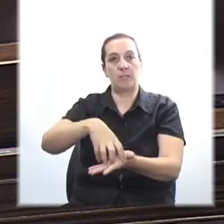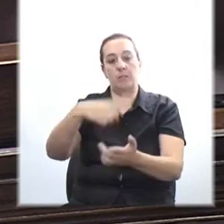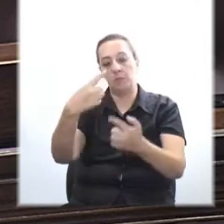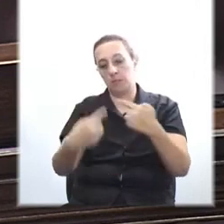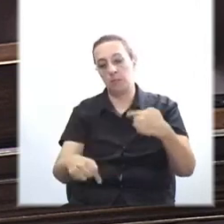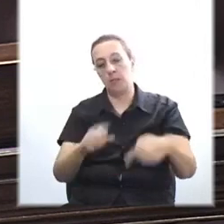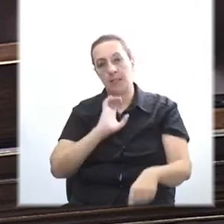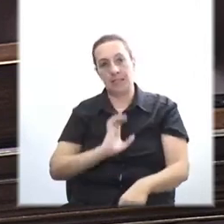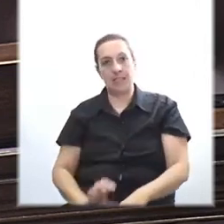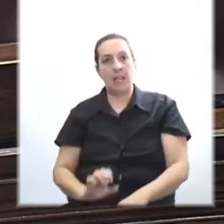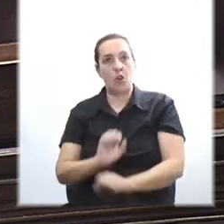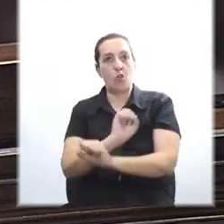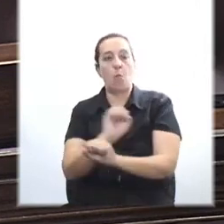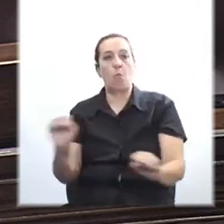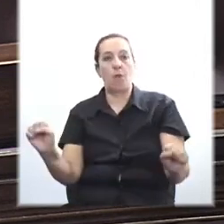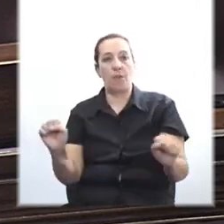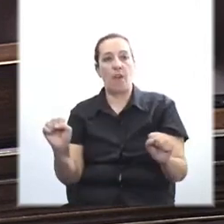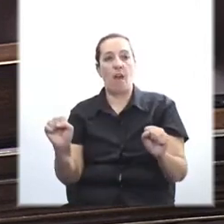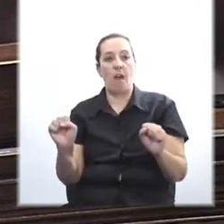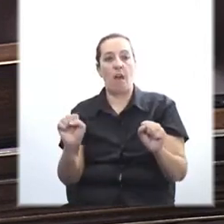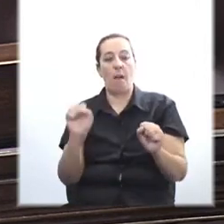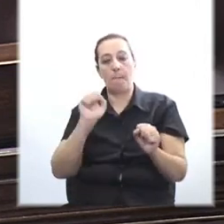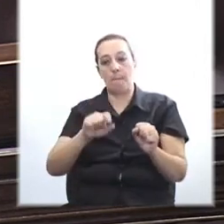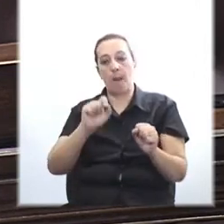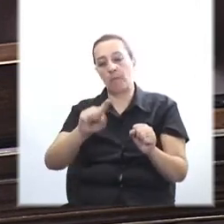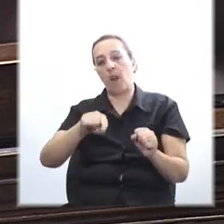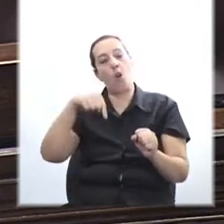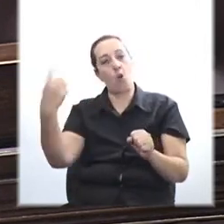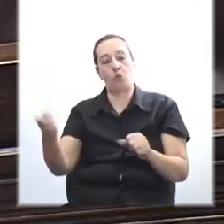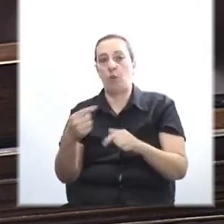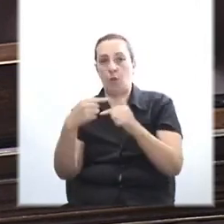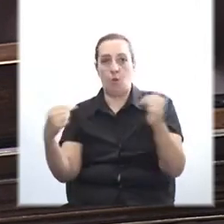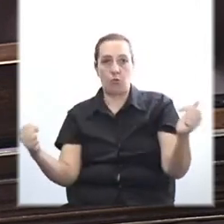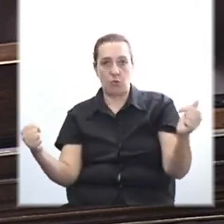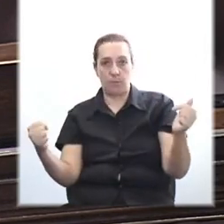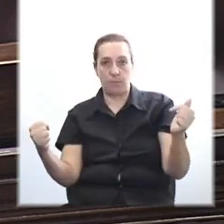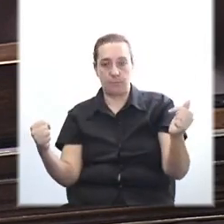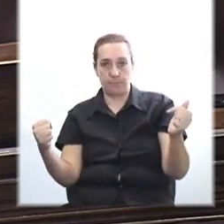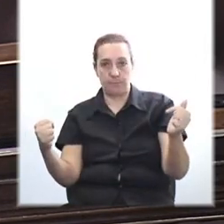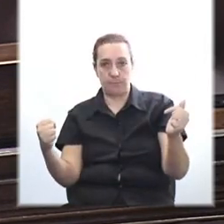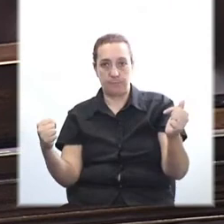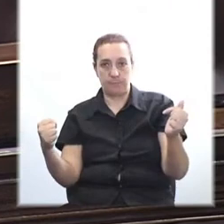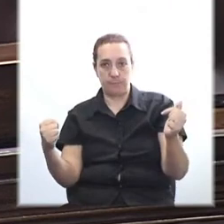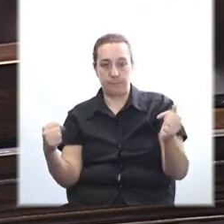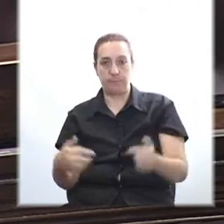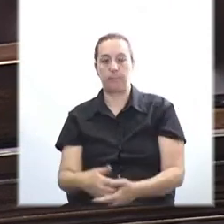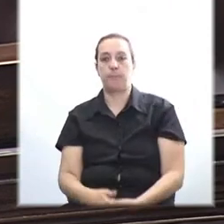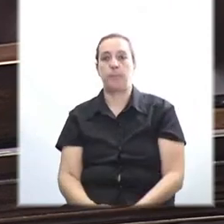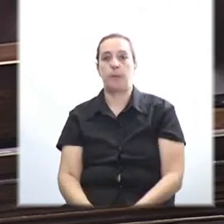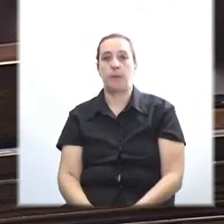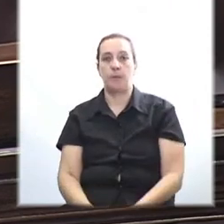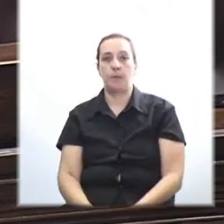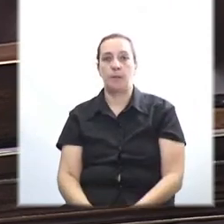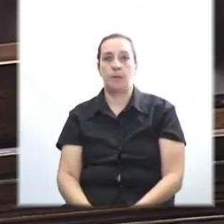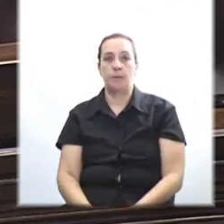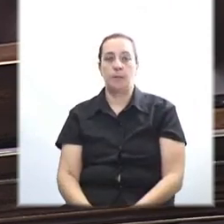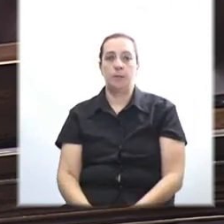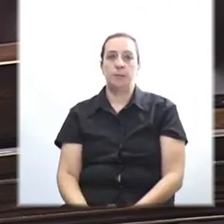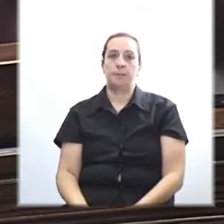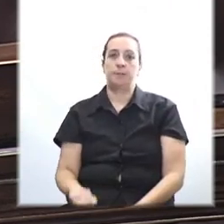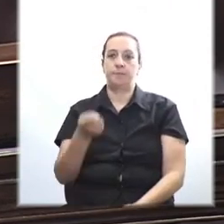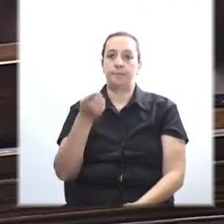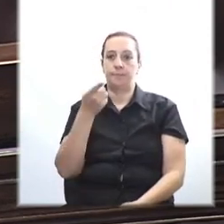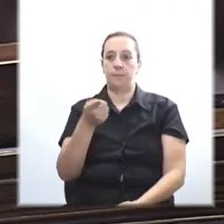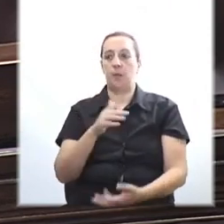sean inadecuados para cualquier otra explotación o destino de carácter permanente y provechoso. Y entonces, en